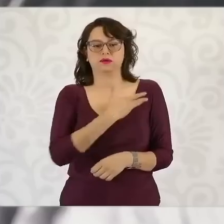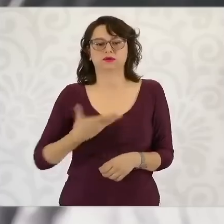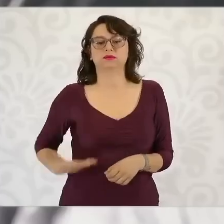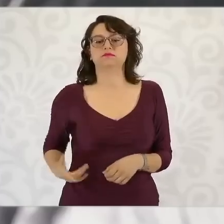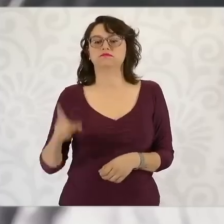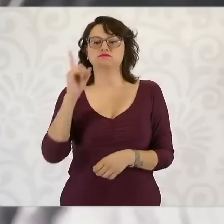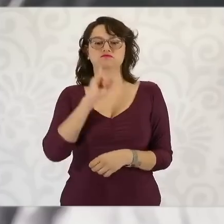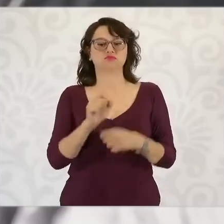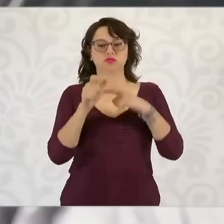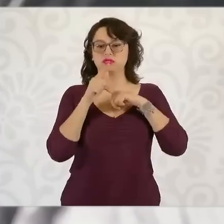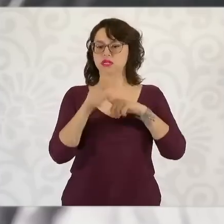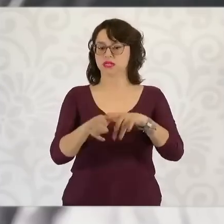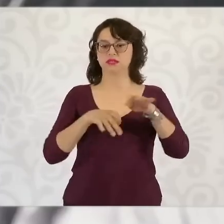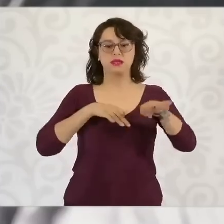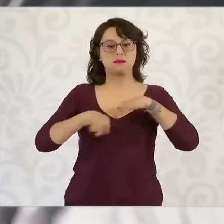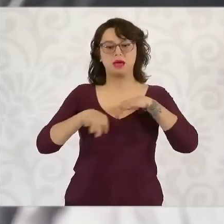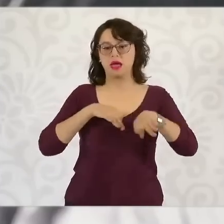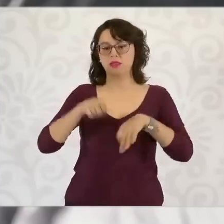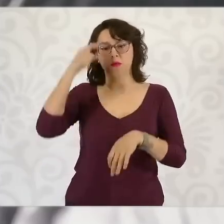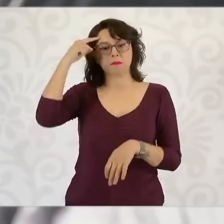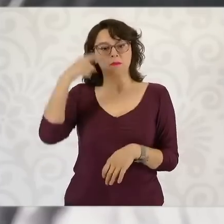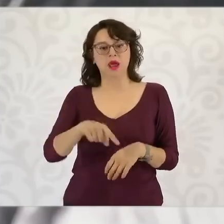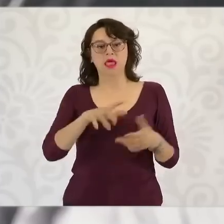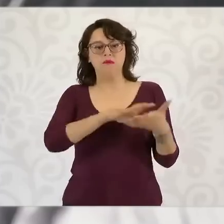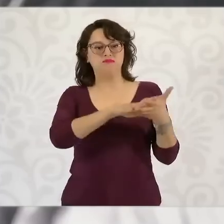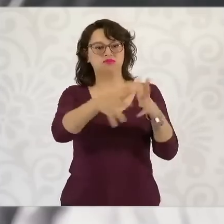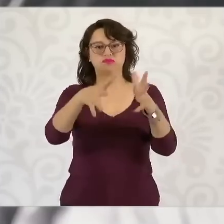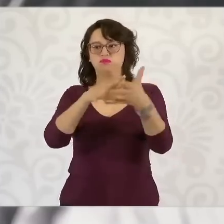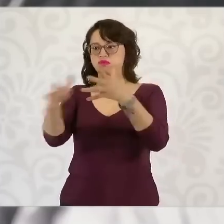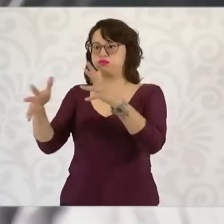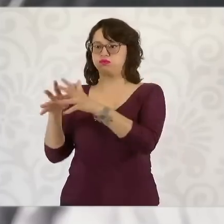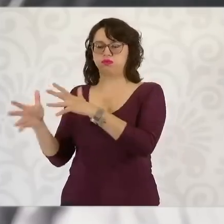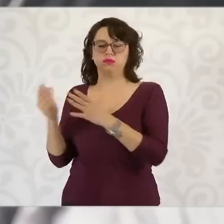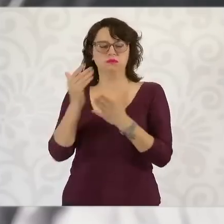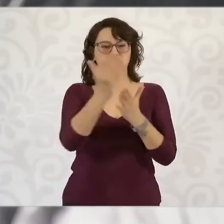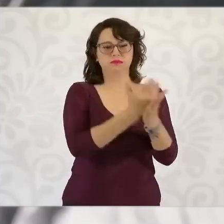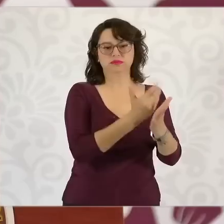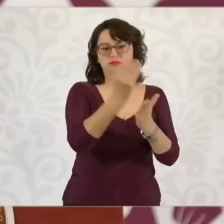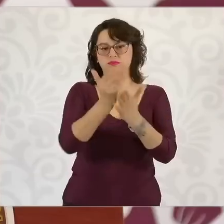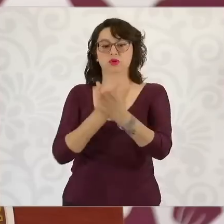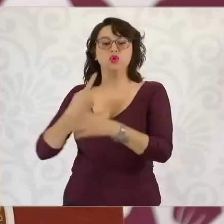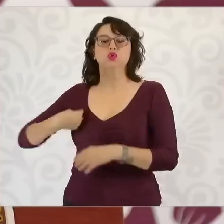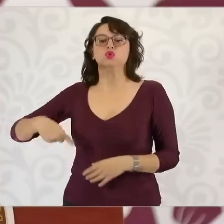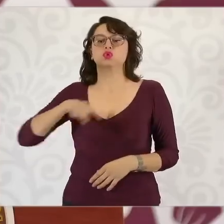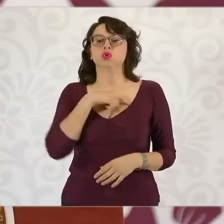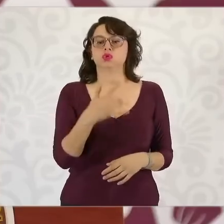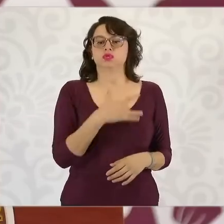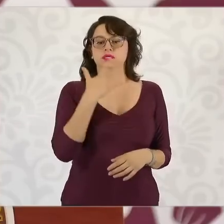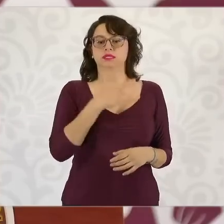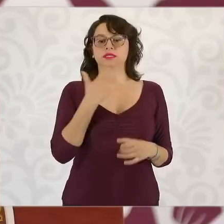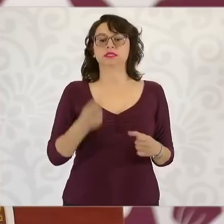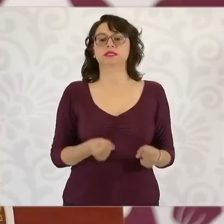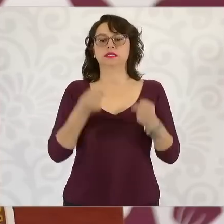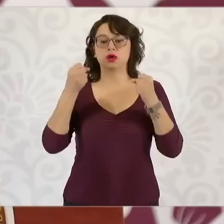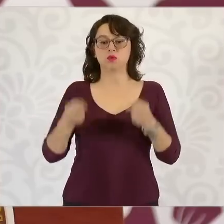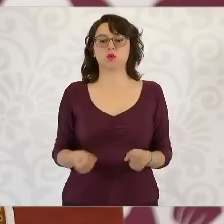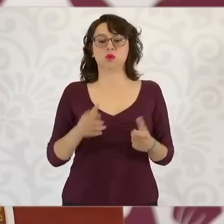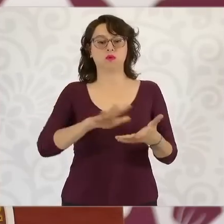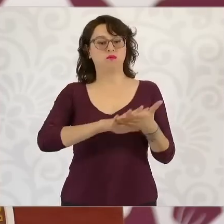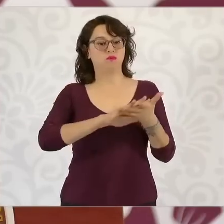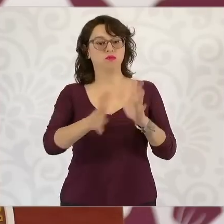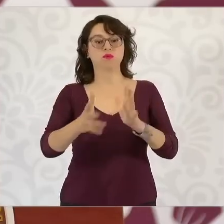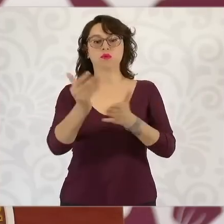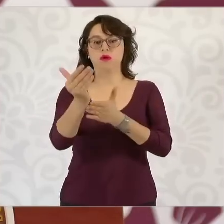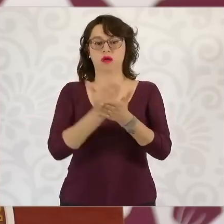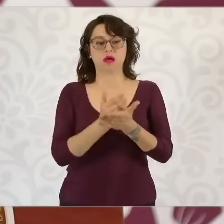sacando de las calles a los generadores de violencia. Como lo hemos dicho en otras ocasiones, estamos convencidos que para disminuir la incidencia delictiva hay que